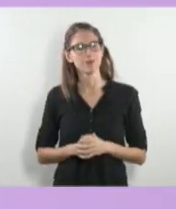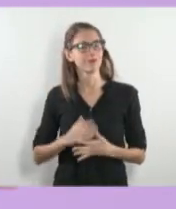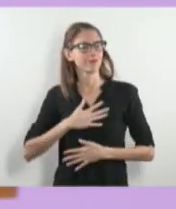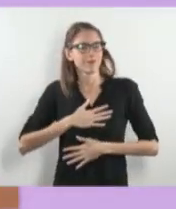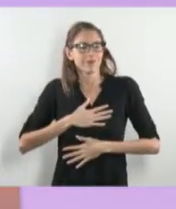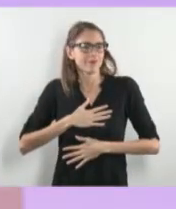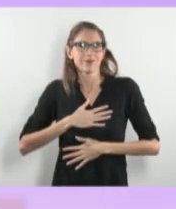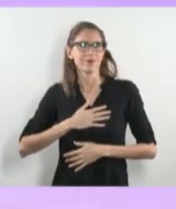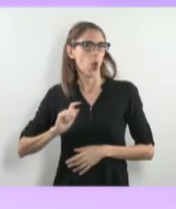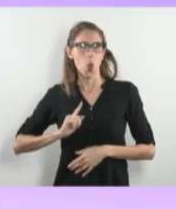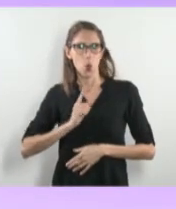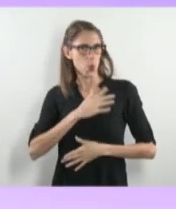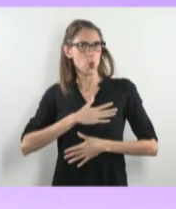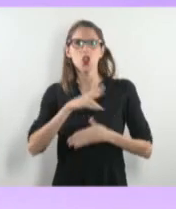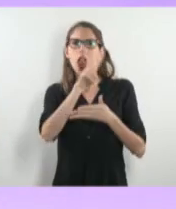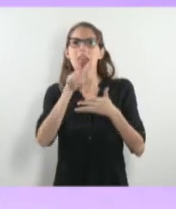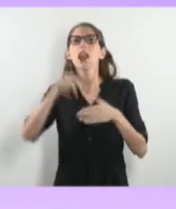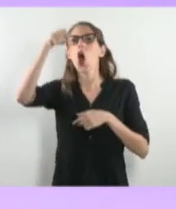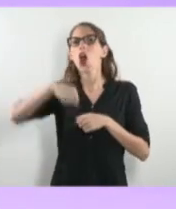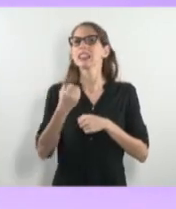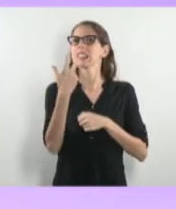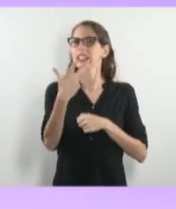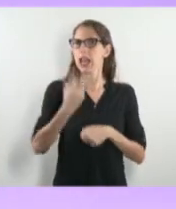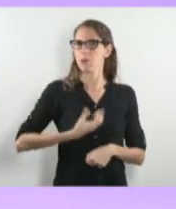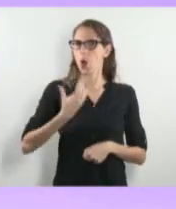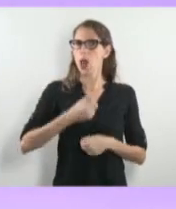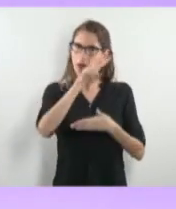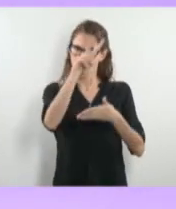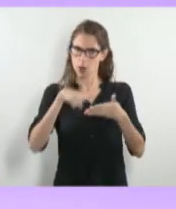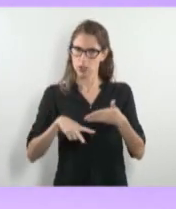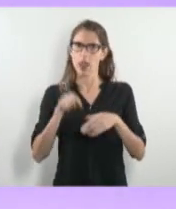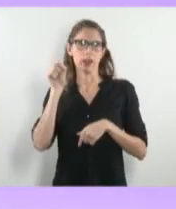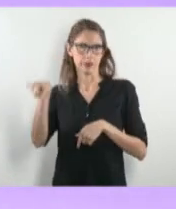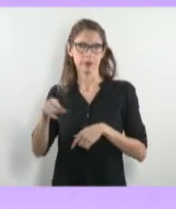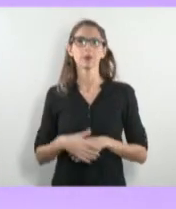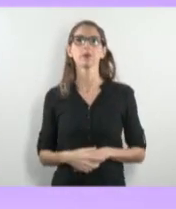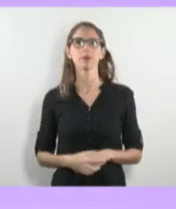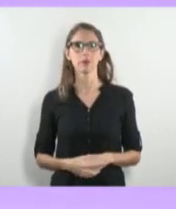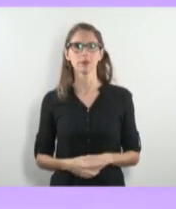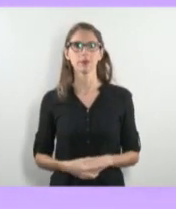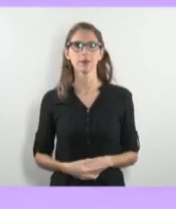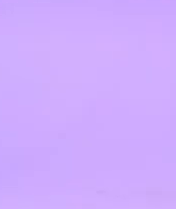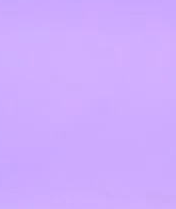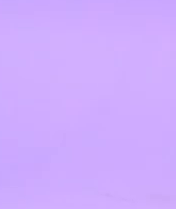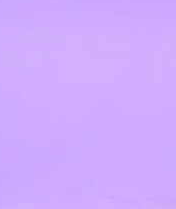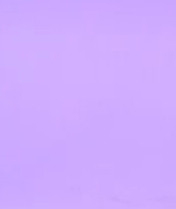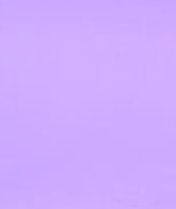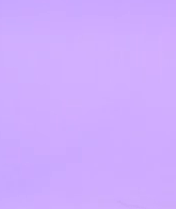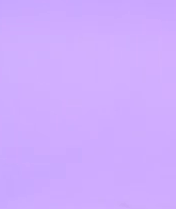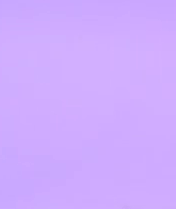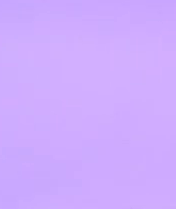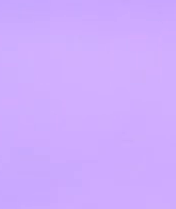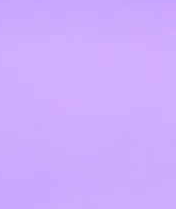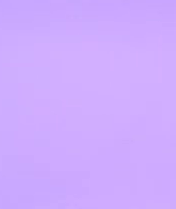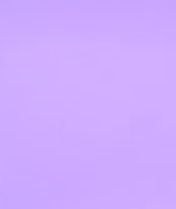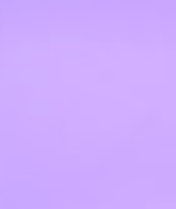poder leer tres poemas, vamos a leer, de Alejandra Pizarnik. Nombres y figuras. La